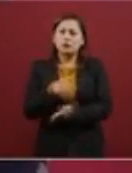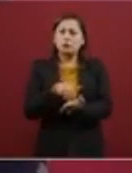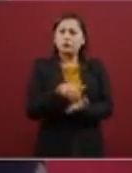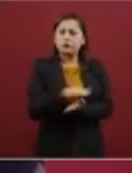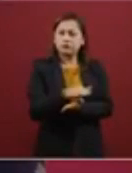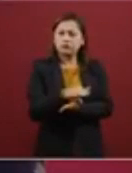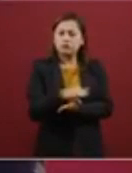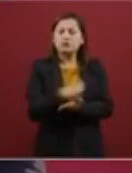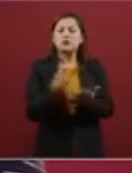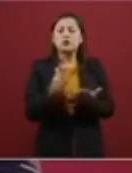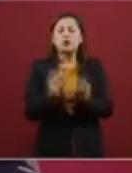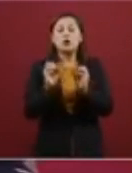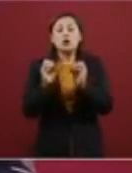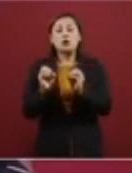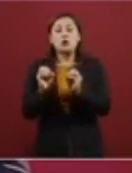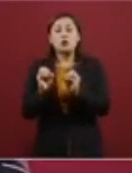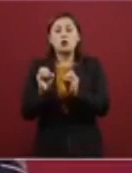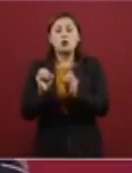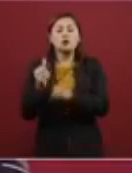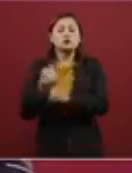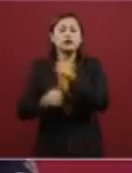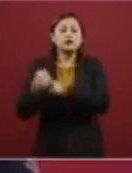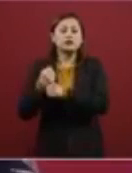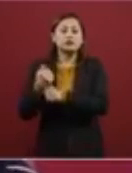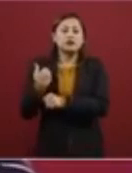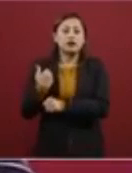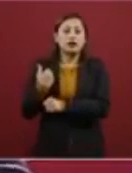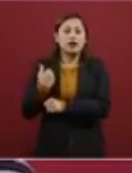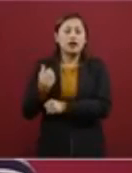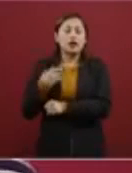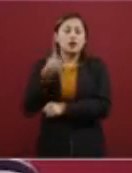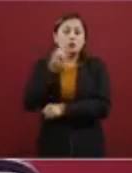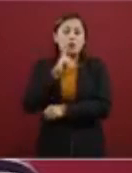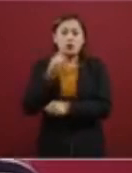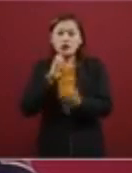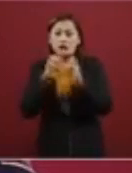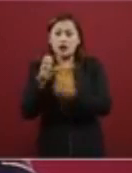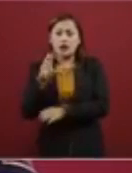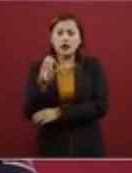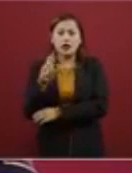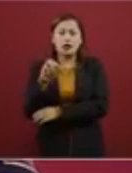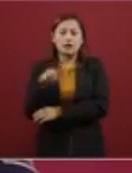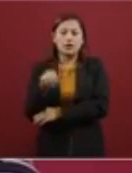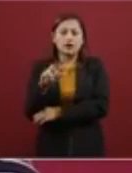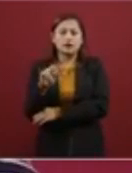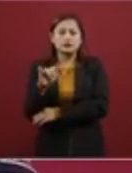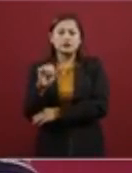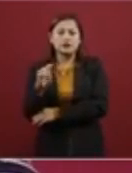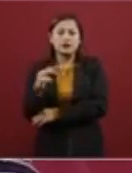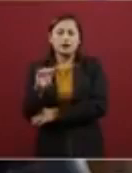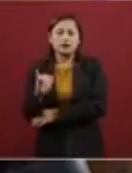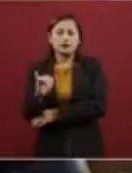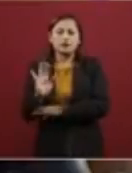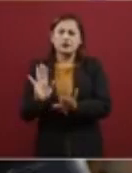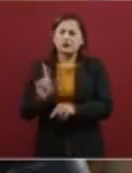o lo que pasó en el sexenio pasado con Carmen Aristegui. Eso jamás, Jorge, va a suceder. Pero ¿no cree que revelar las